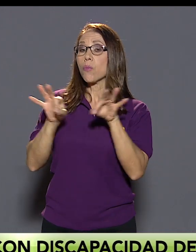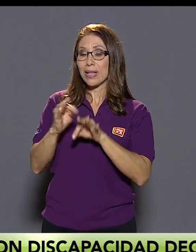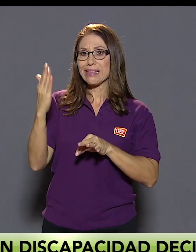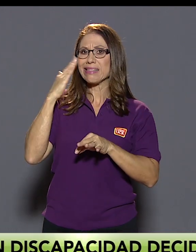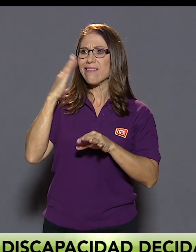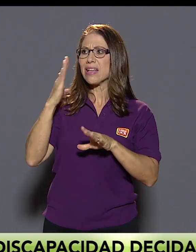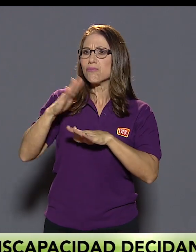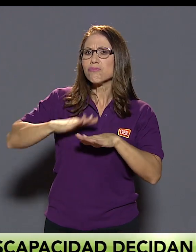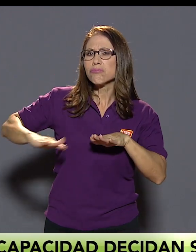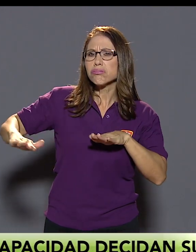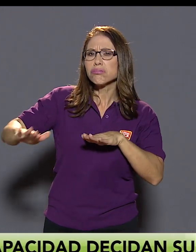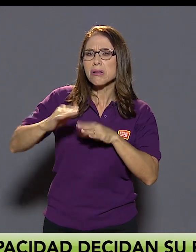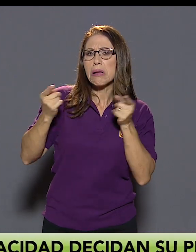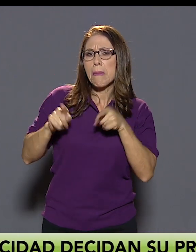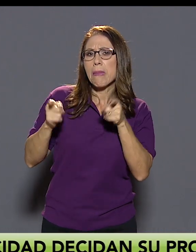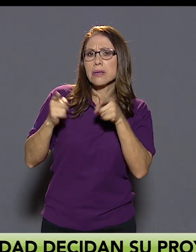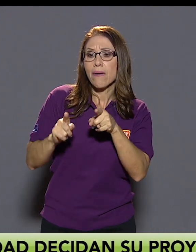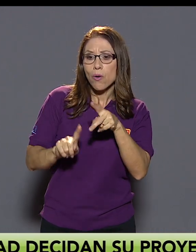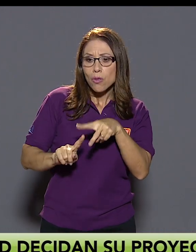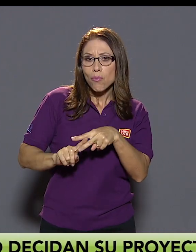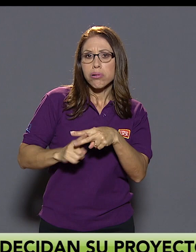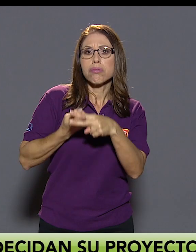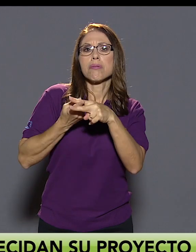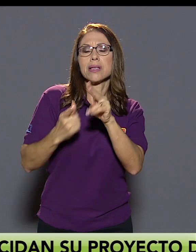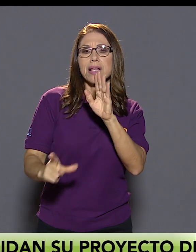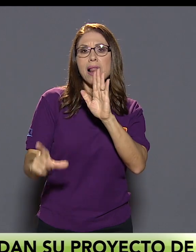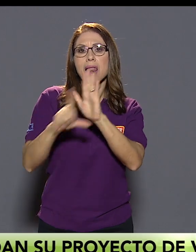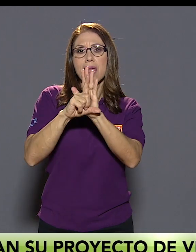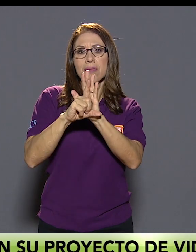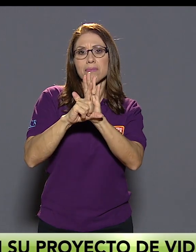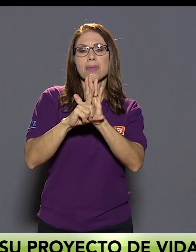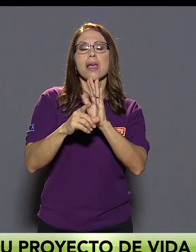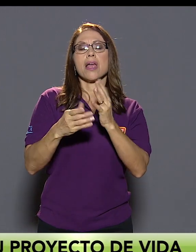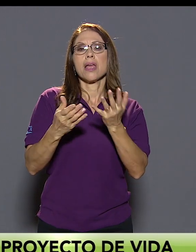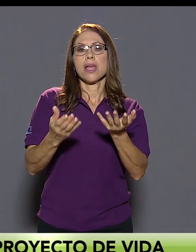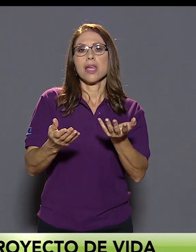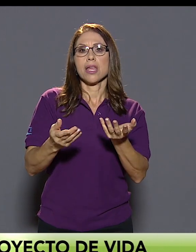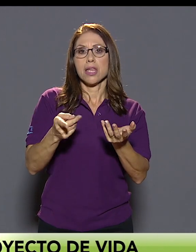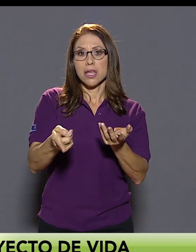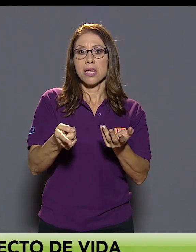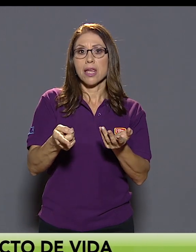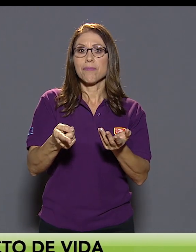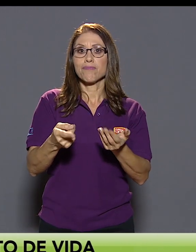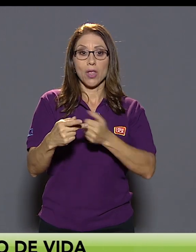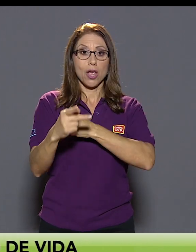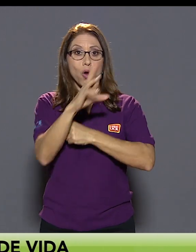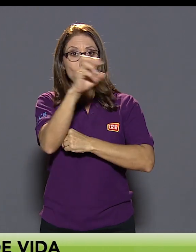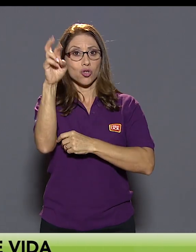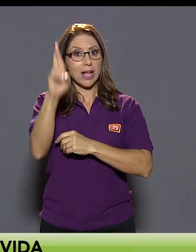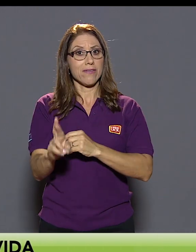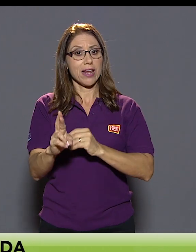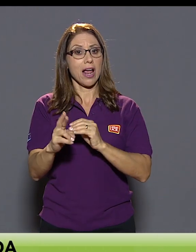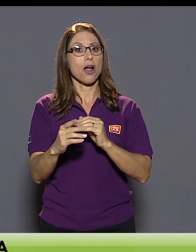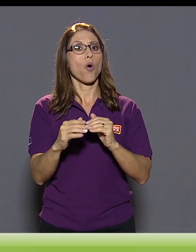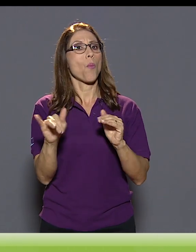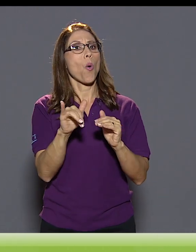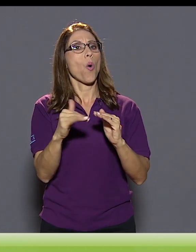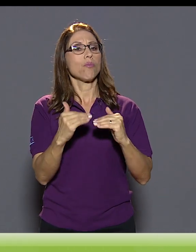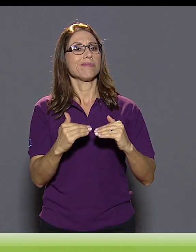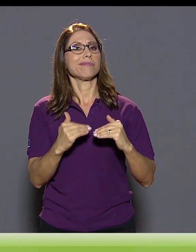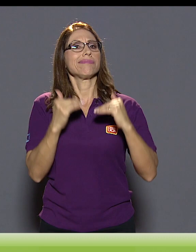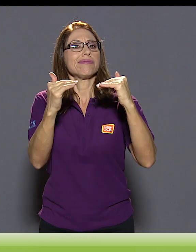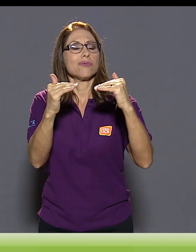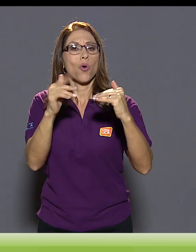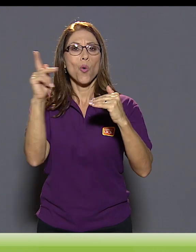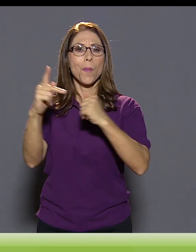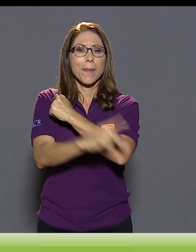ese contexto, ¿verdad?, en el que surgió esta ley de autonomía y que posiciona a Costa Rica como un país líder en el mundo al eliminar, por